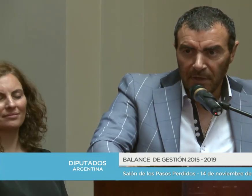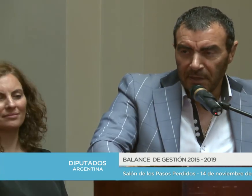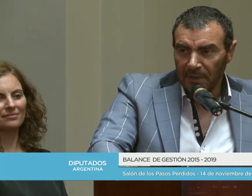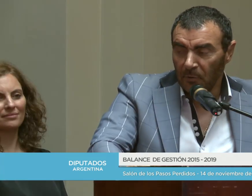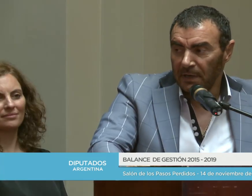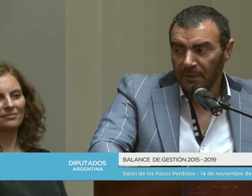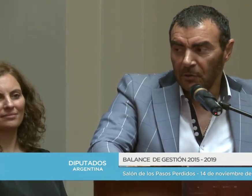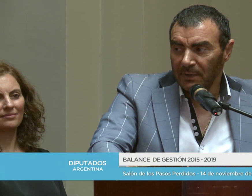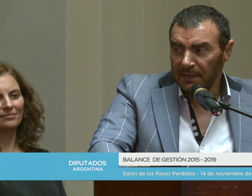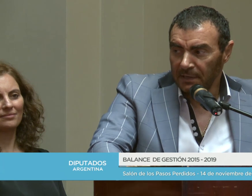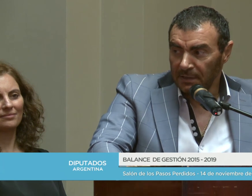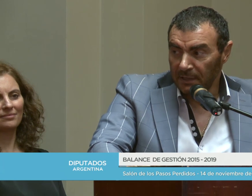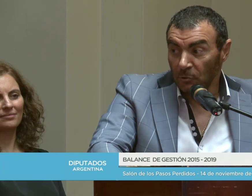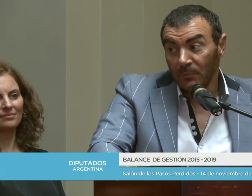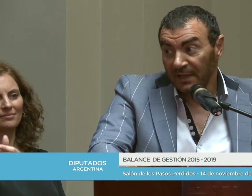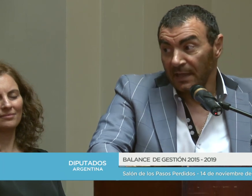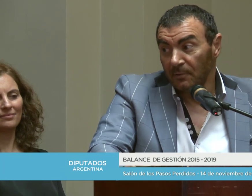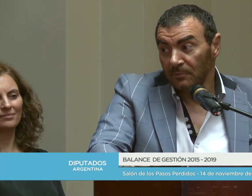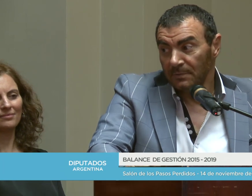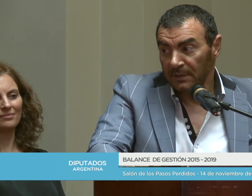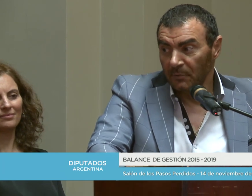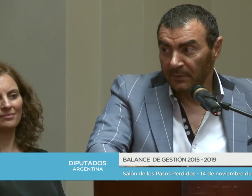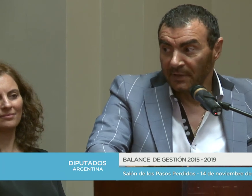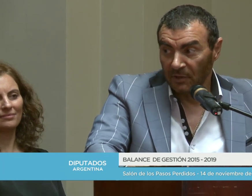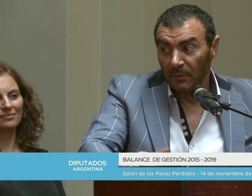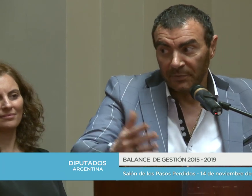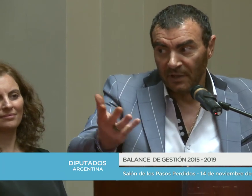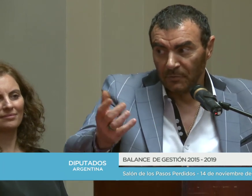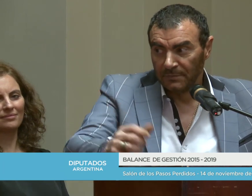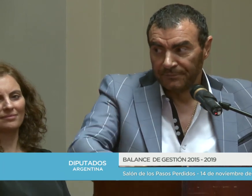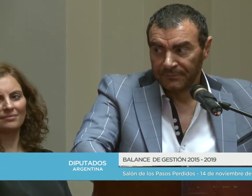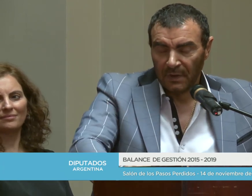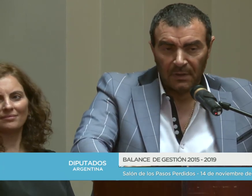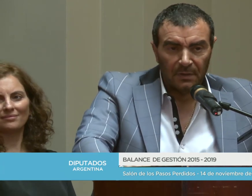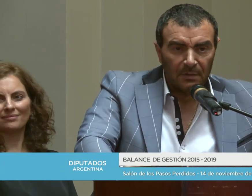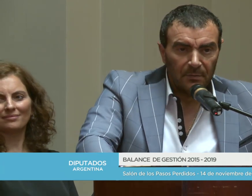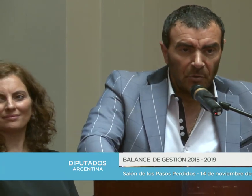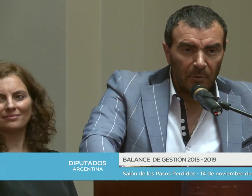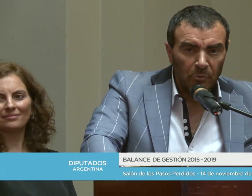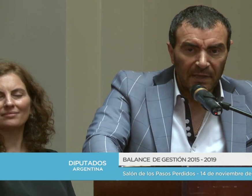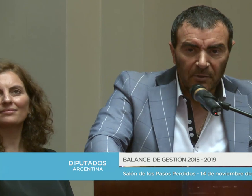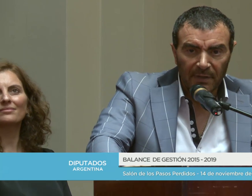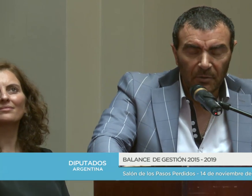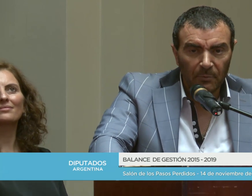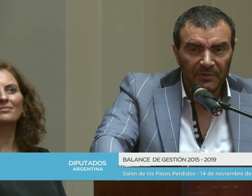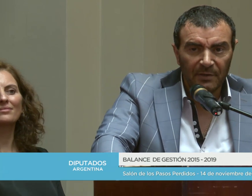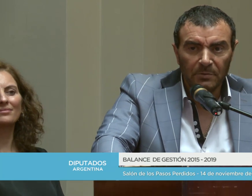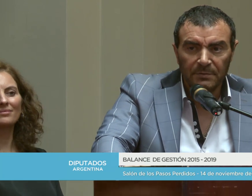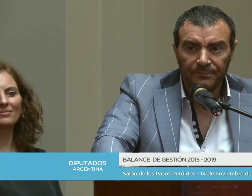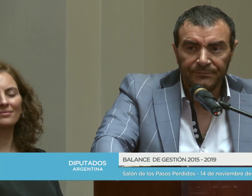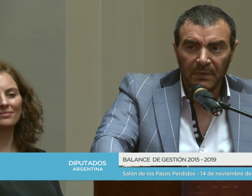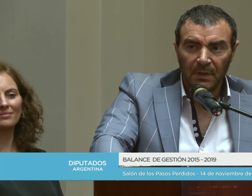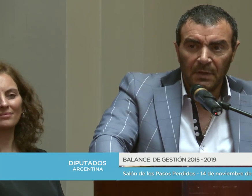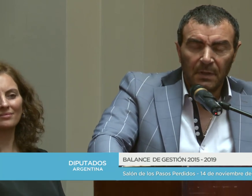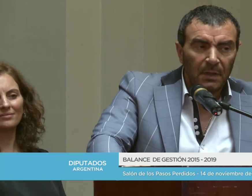Y creo que terminamos de la mejor manera, que no nos imaginábamos que íbamos a terminar así cuando empezamos. Pero me gusta recordar cómo empezamos.